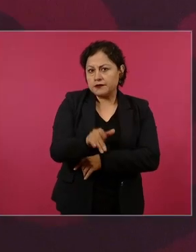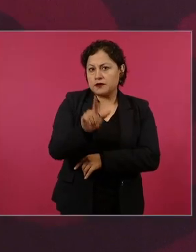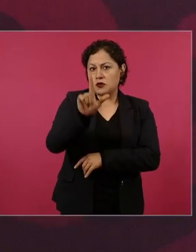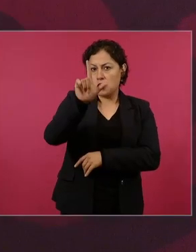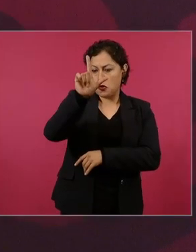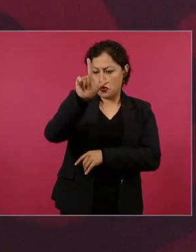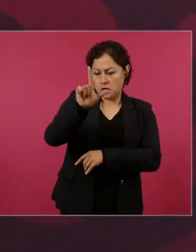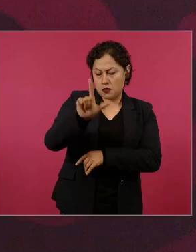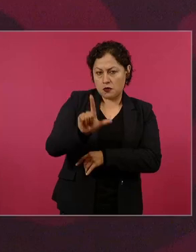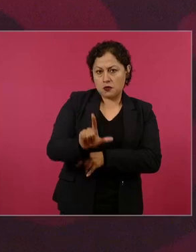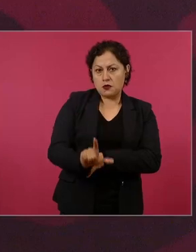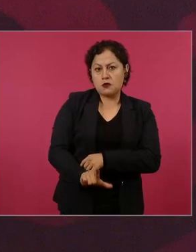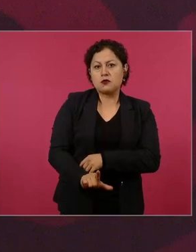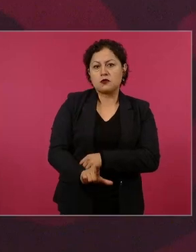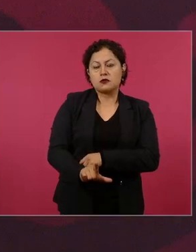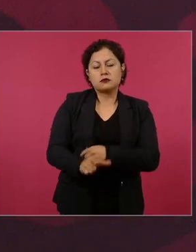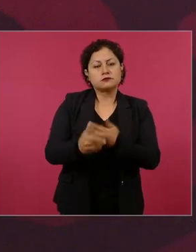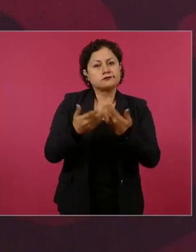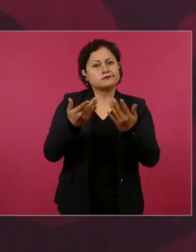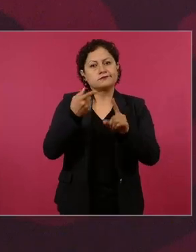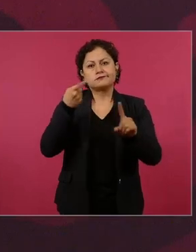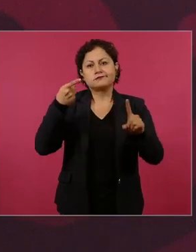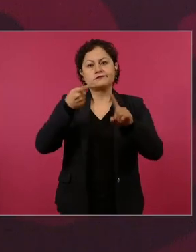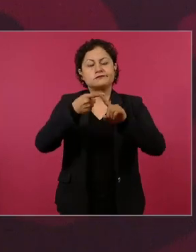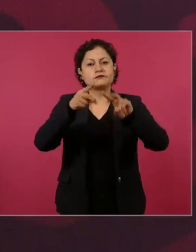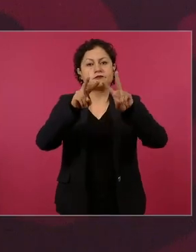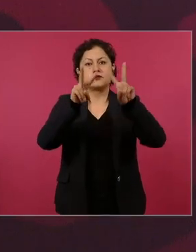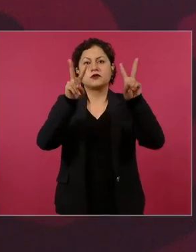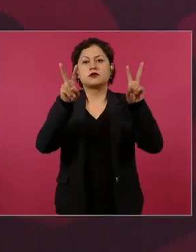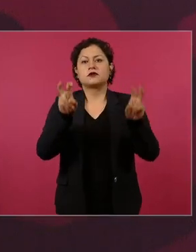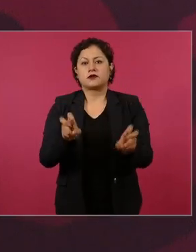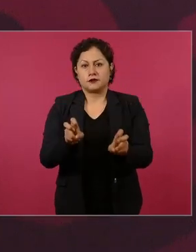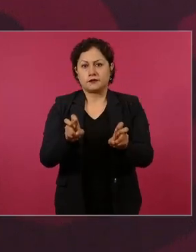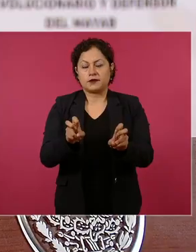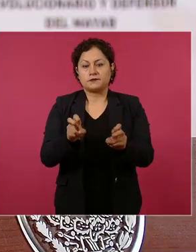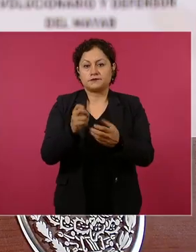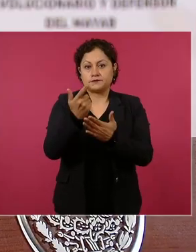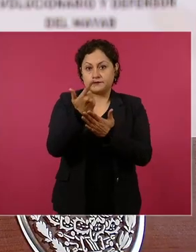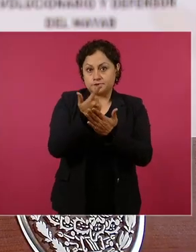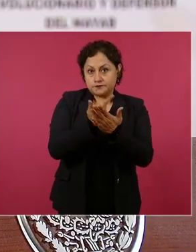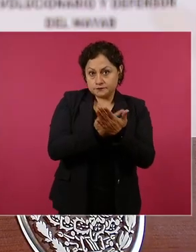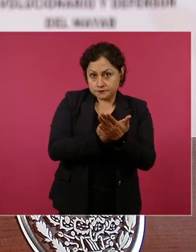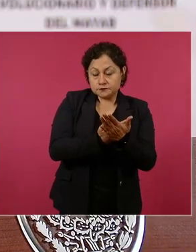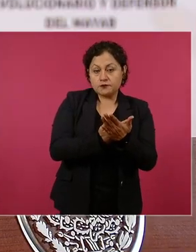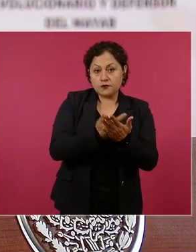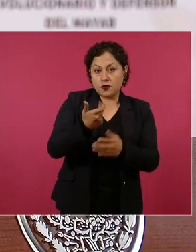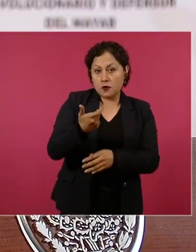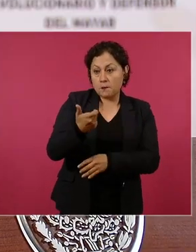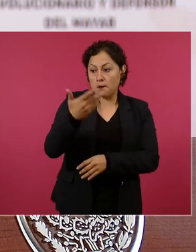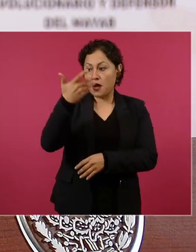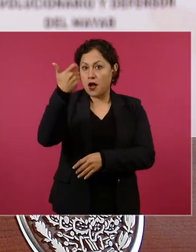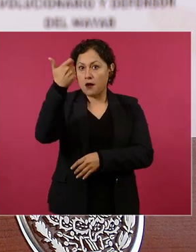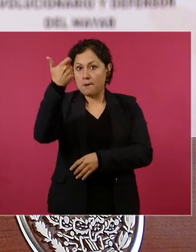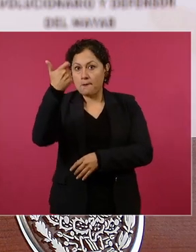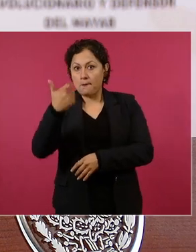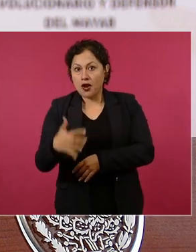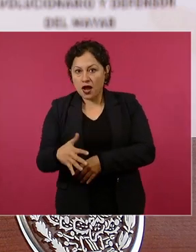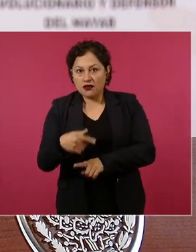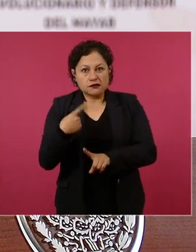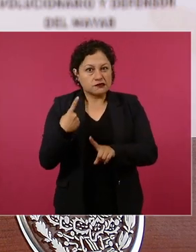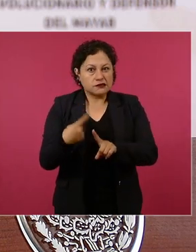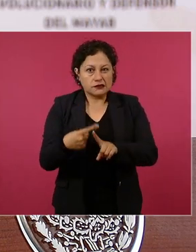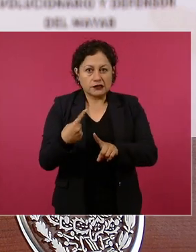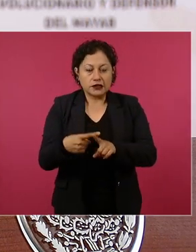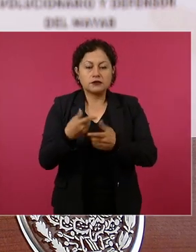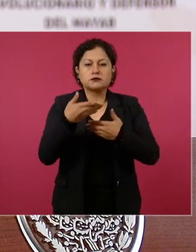inicia con el informe sobre quién es quién en los precios de combustibles y de